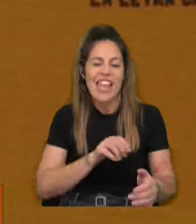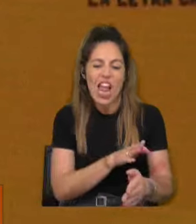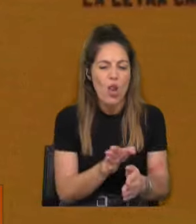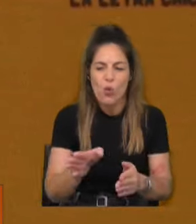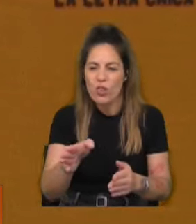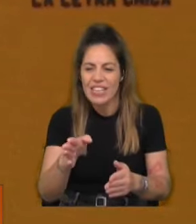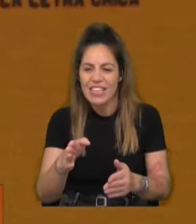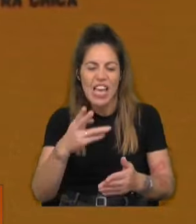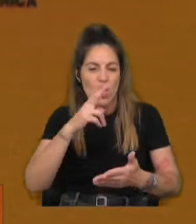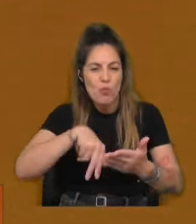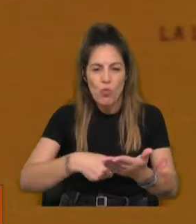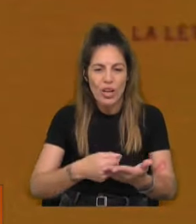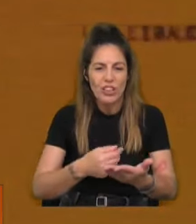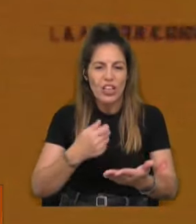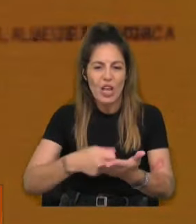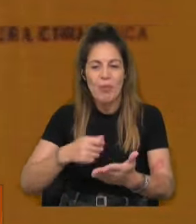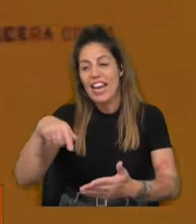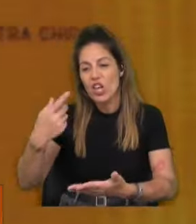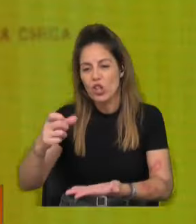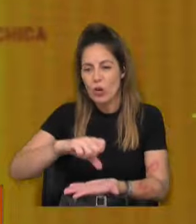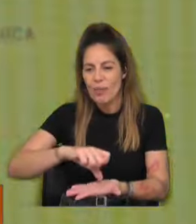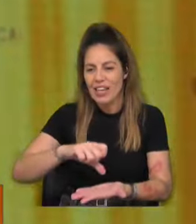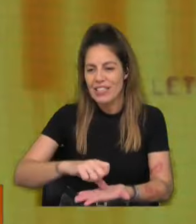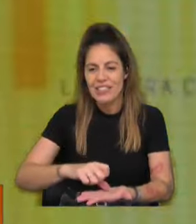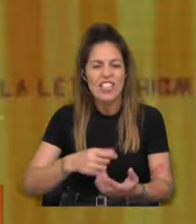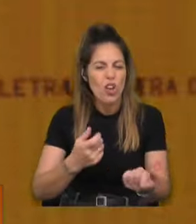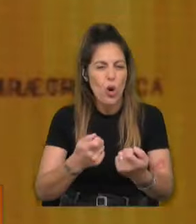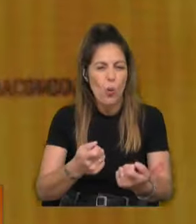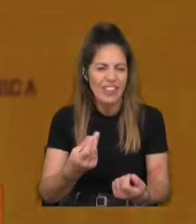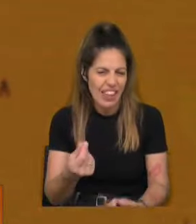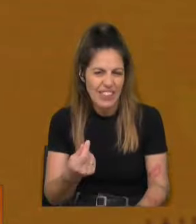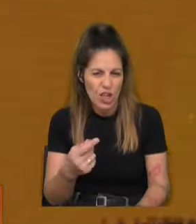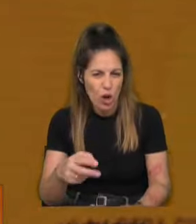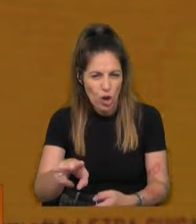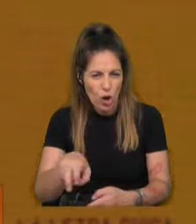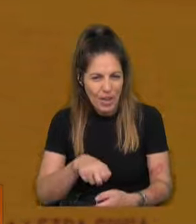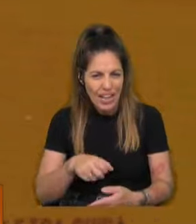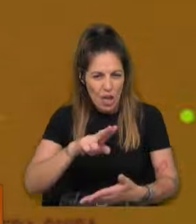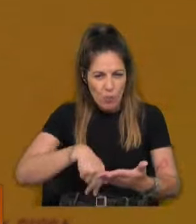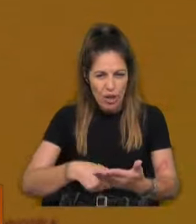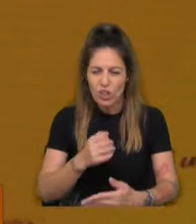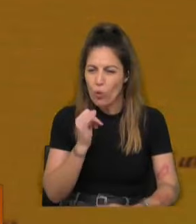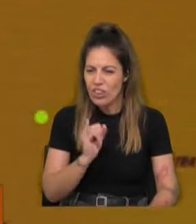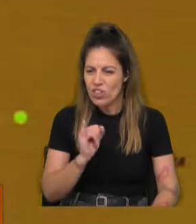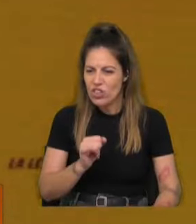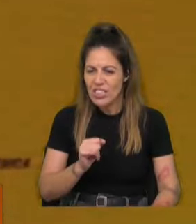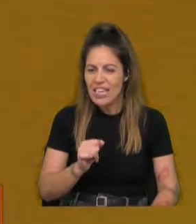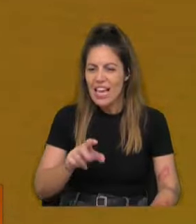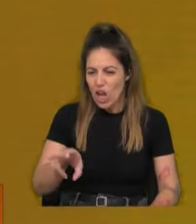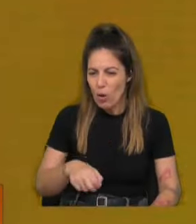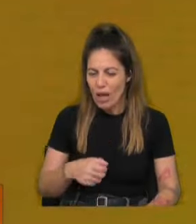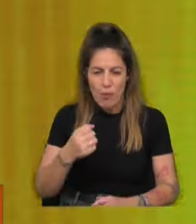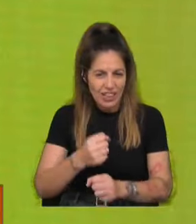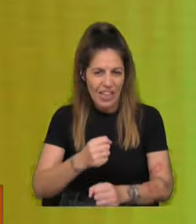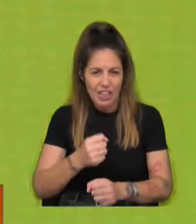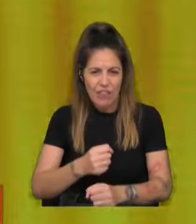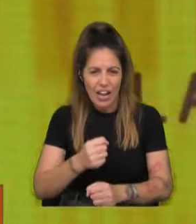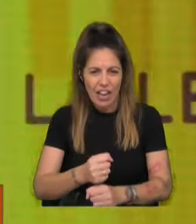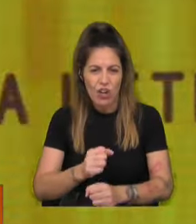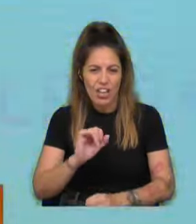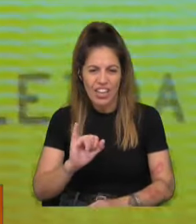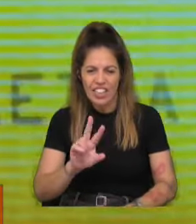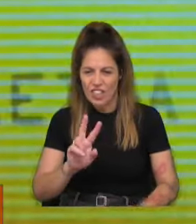cargas impositivas que tienen que pagar en otros países no nos cuesta dinero no cobrarles a ellos un impuesto mientras sí le cobramos al trabajador un impuesto al consumo tan grande como el